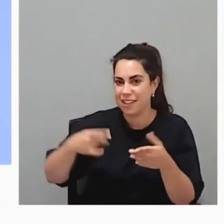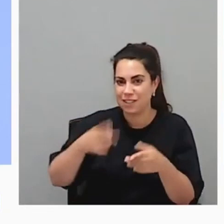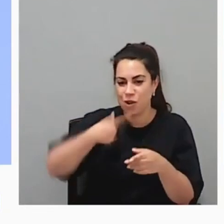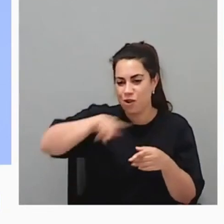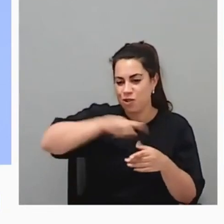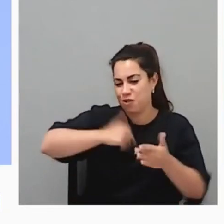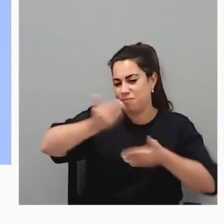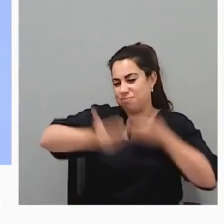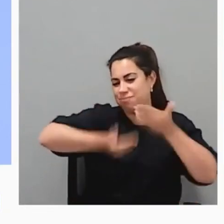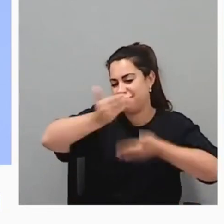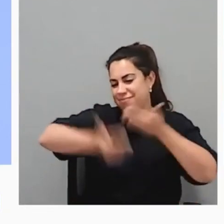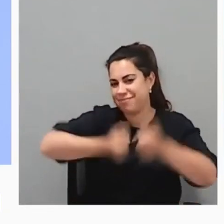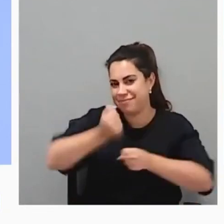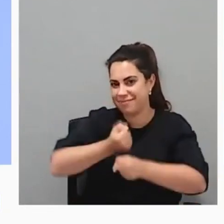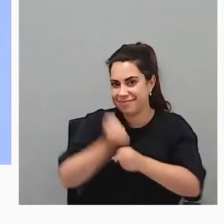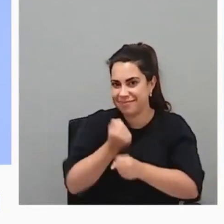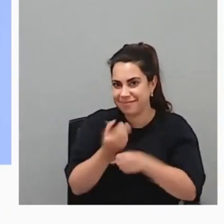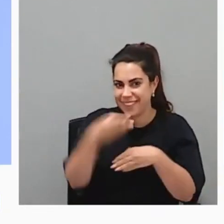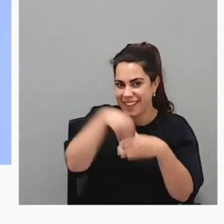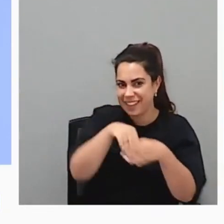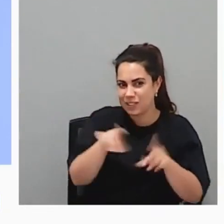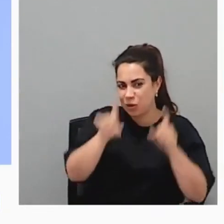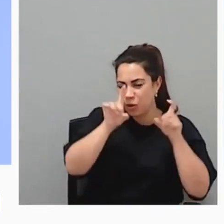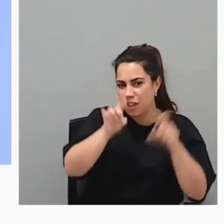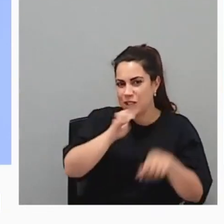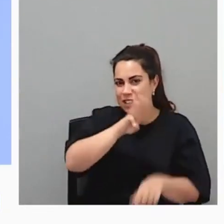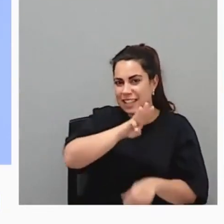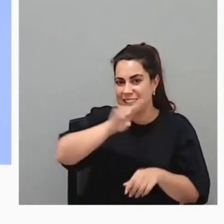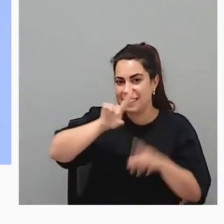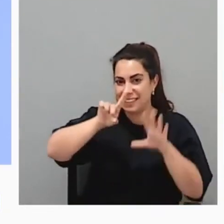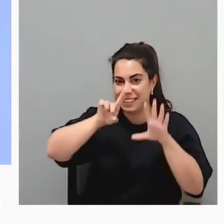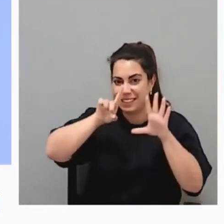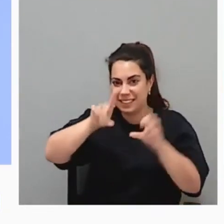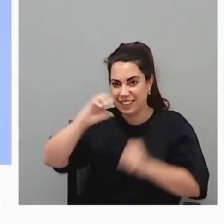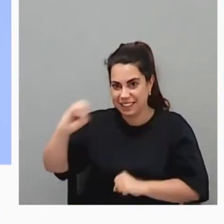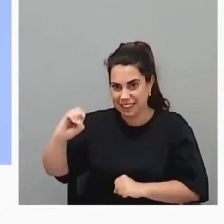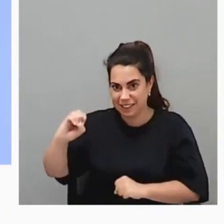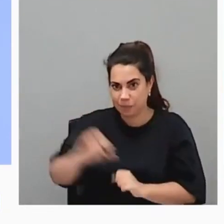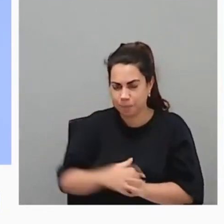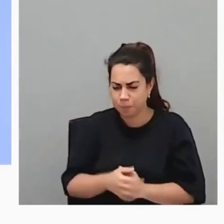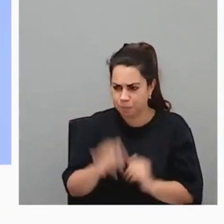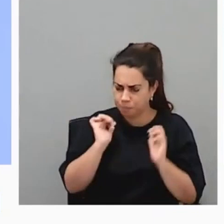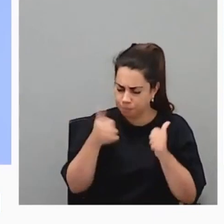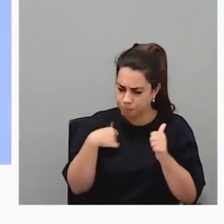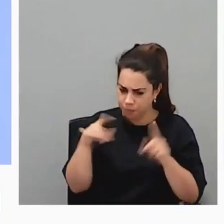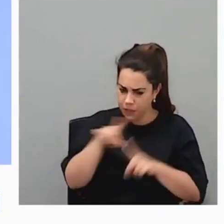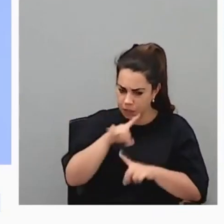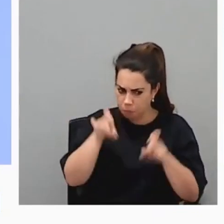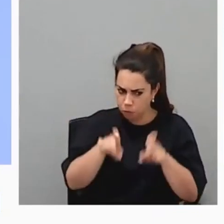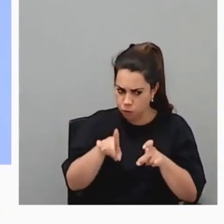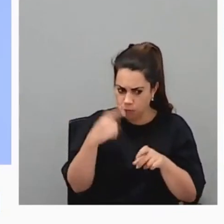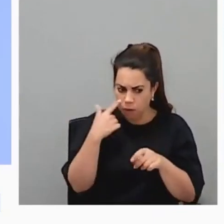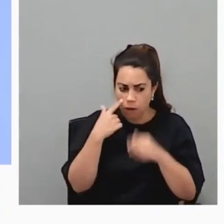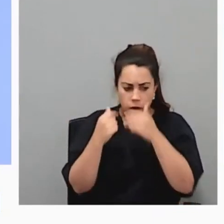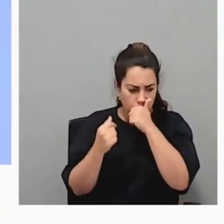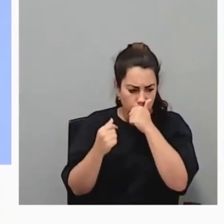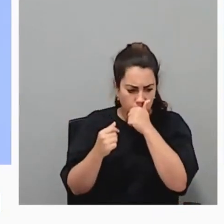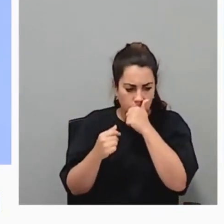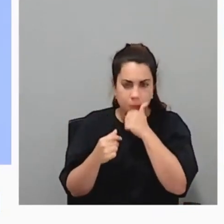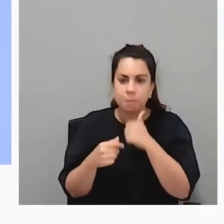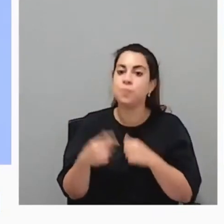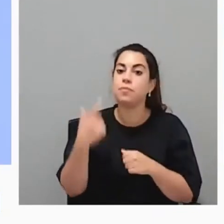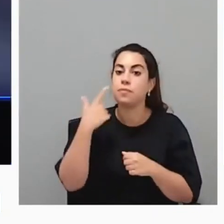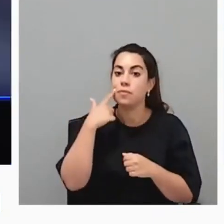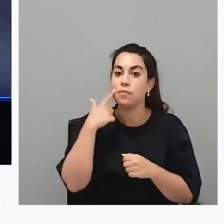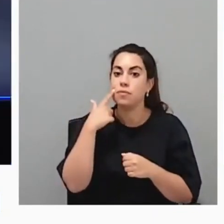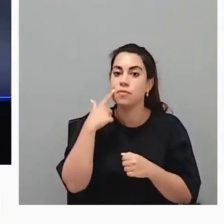desarrollando en Educa 360. Y comenzando con la pregunta, ¿no?, de qué es o a qué nos dedicamos, ¿no?, dentro